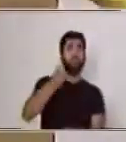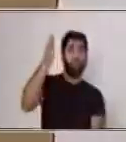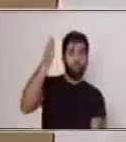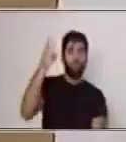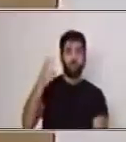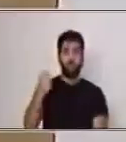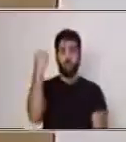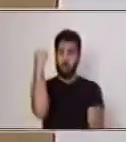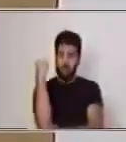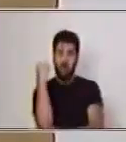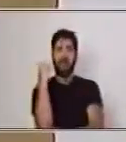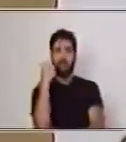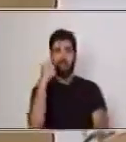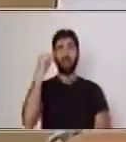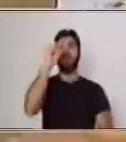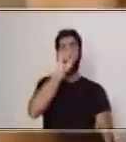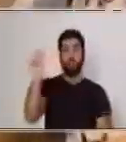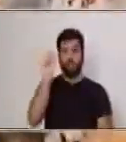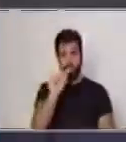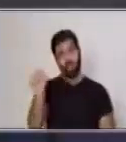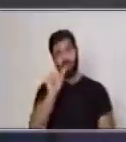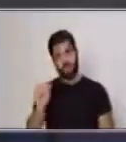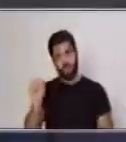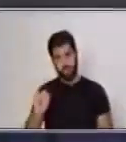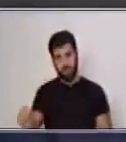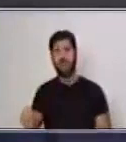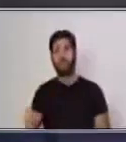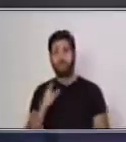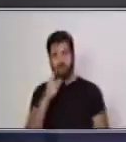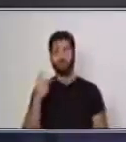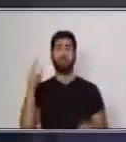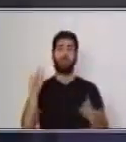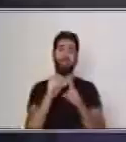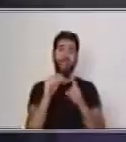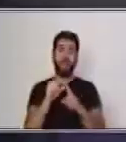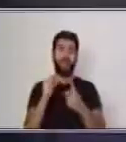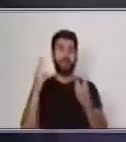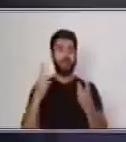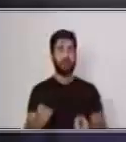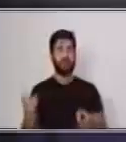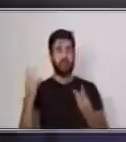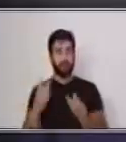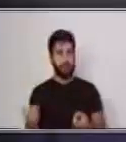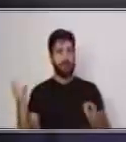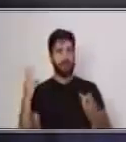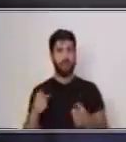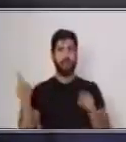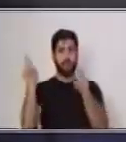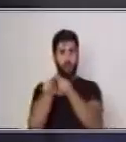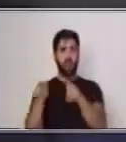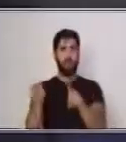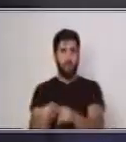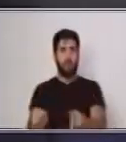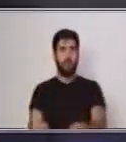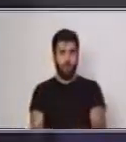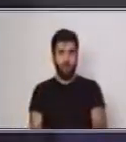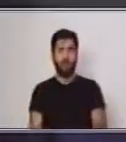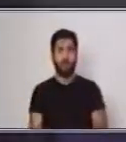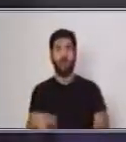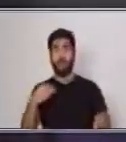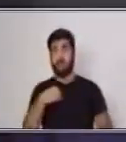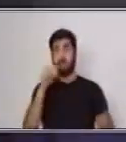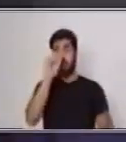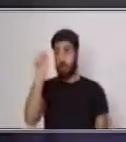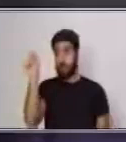y pilares. Son las palabras que se repiten con mayor frecuencia. Cuando ya he ubicado las palabras que se repiten con mayor